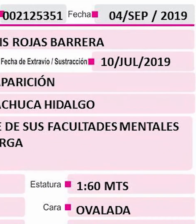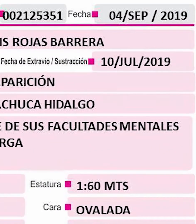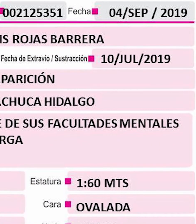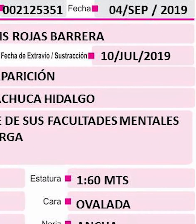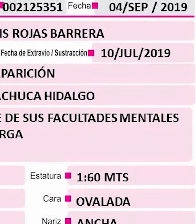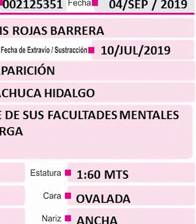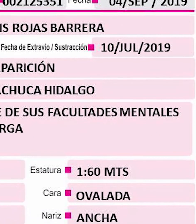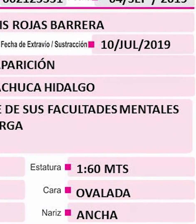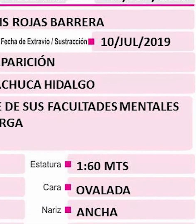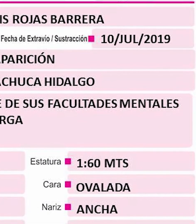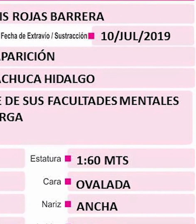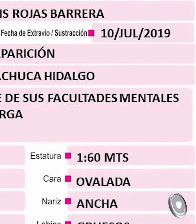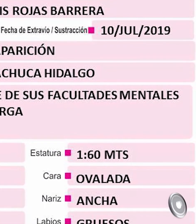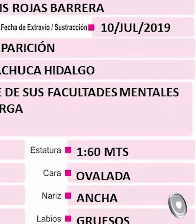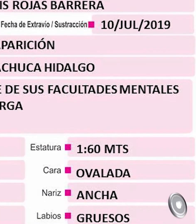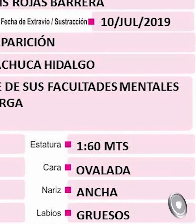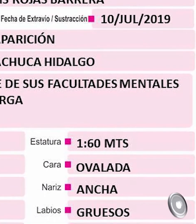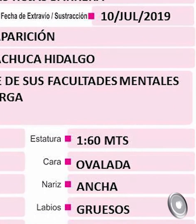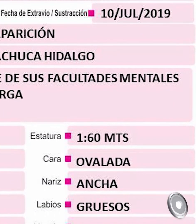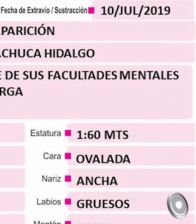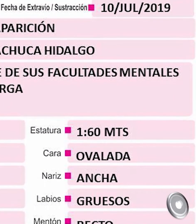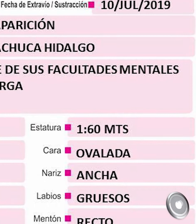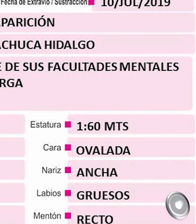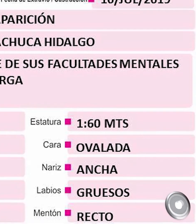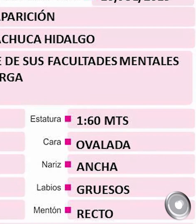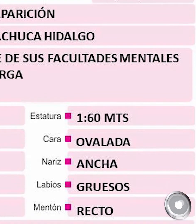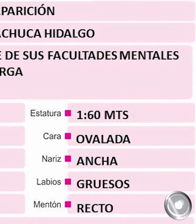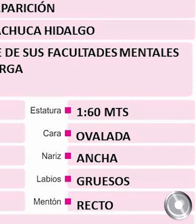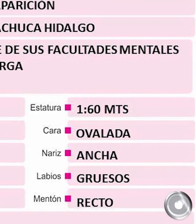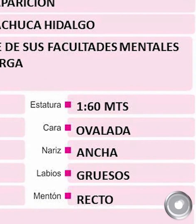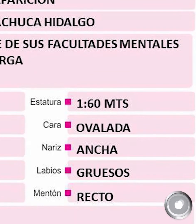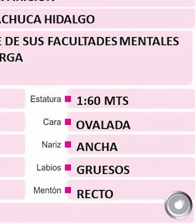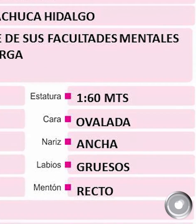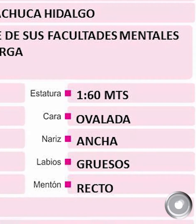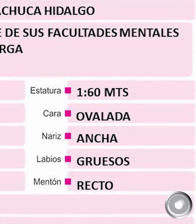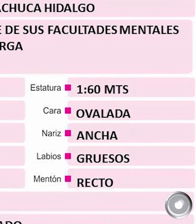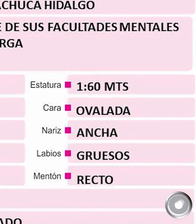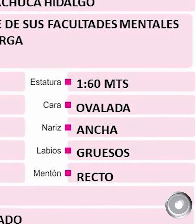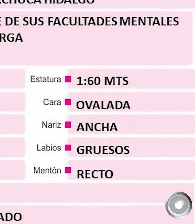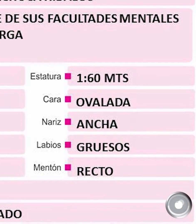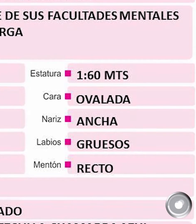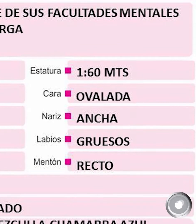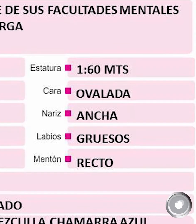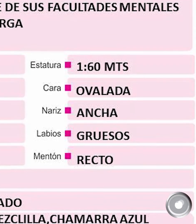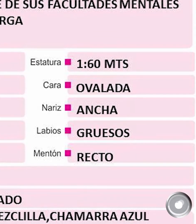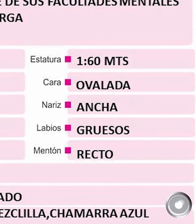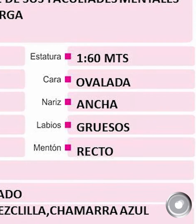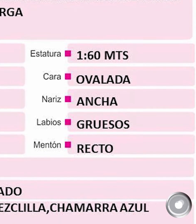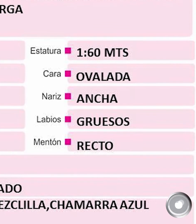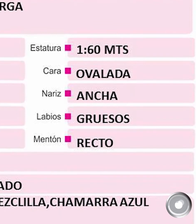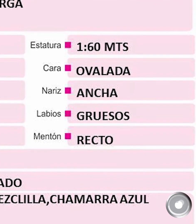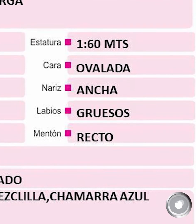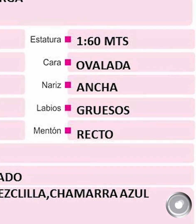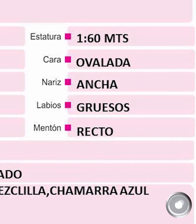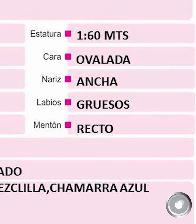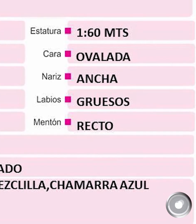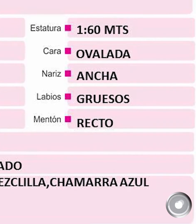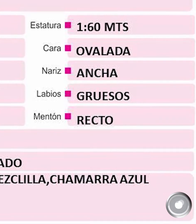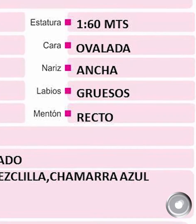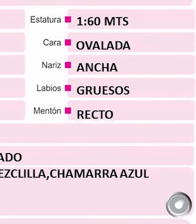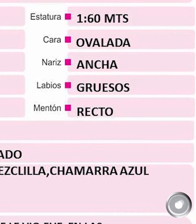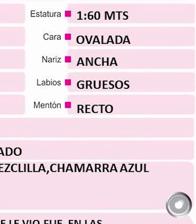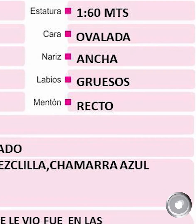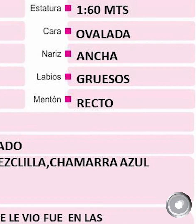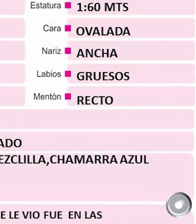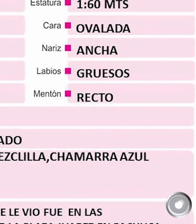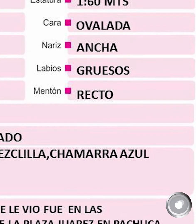Rojas Barrera, apodado como el matemático y quien vivía fuera de la iglesia de San Francisco, no ha sido visto desde el 10 de julio.